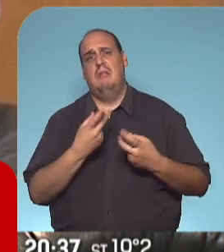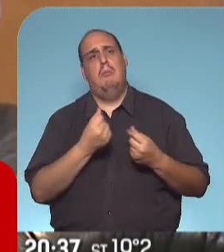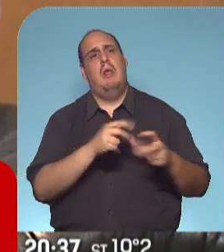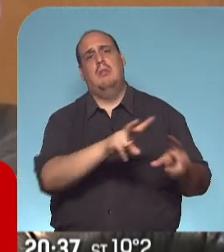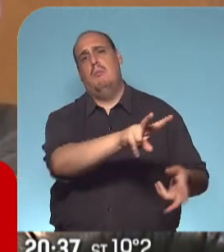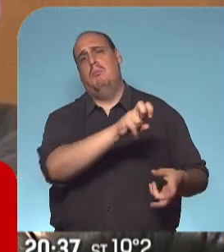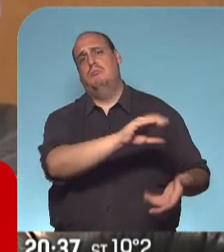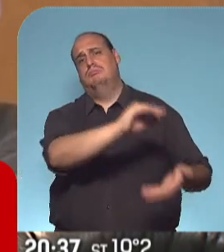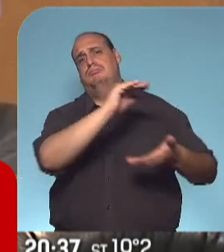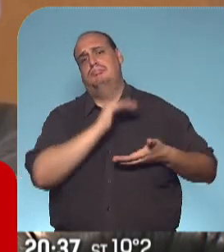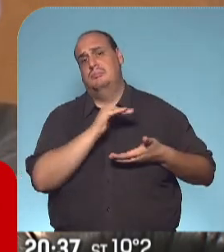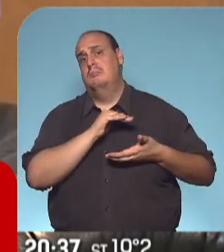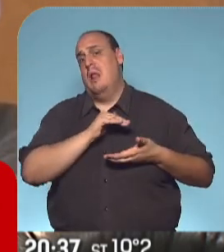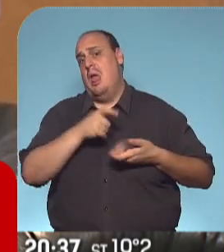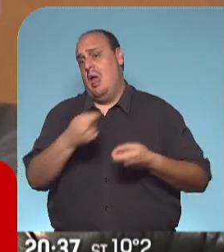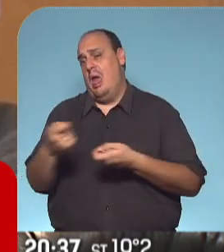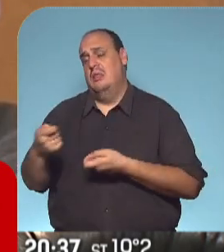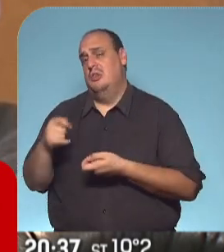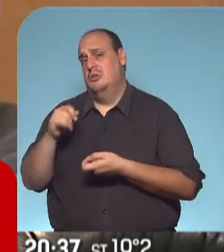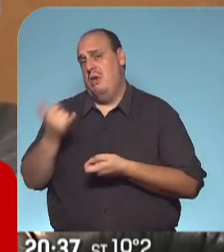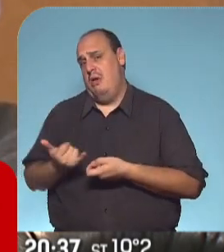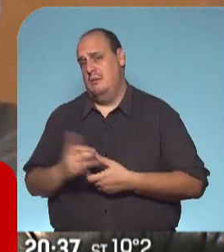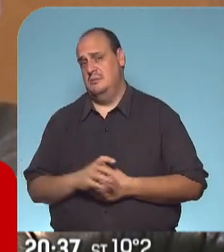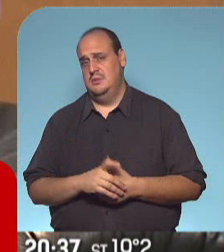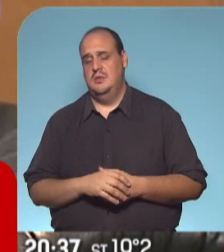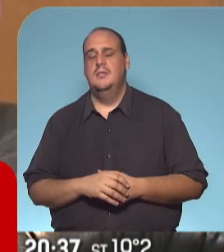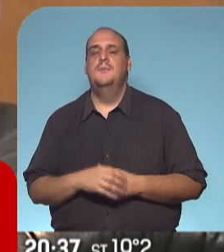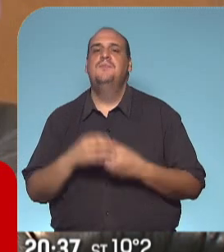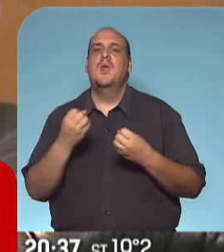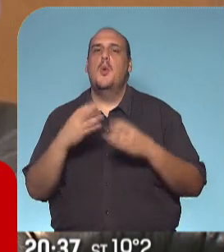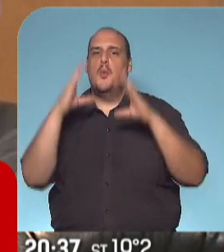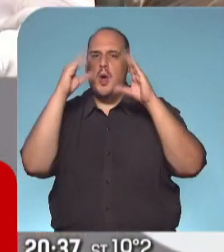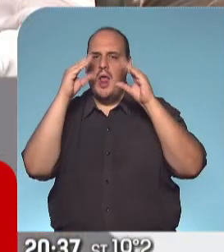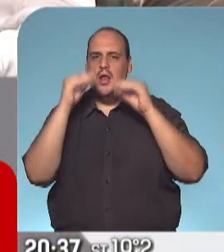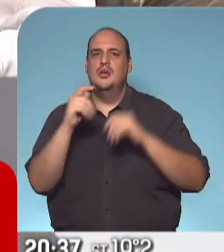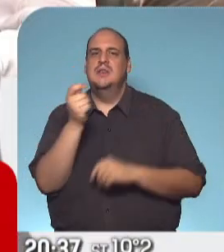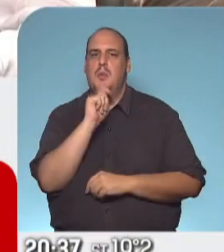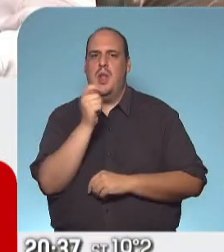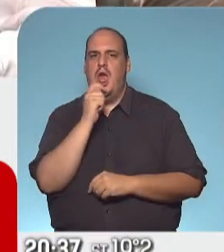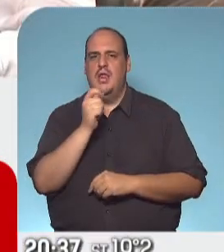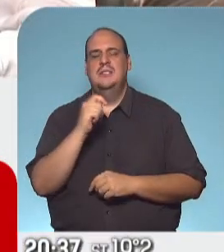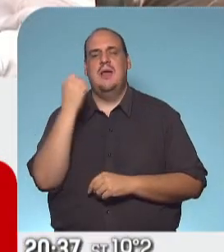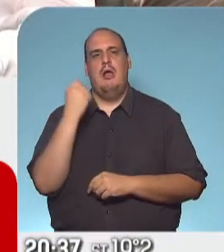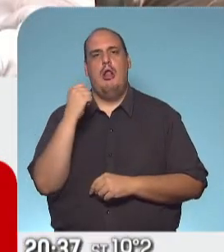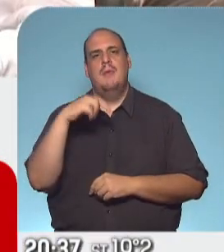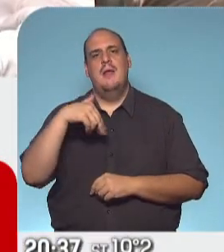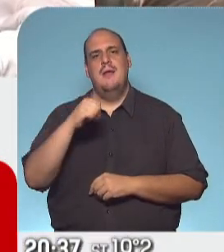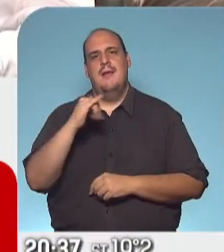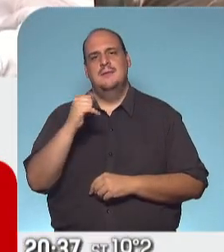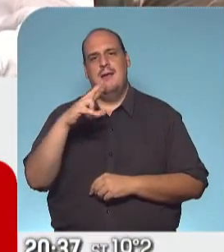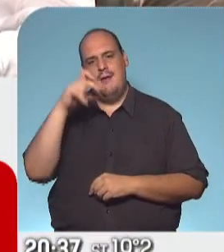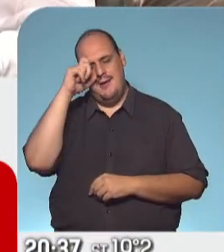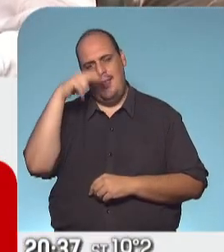financiamientos para medidas que son esenciales. Buenas noches, ministro. Nazarena Lomagno la saluda. Muchísimas gracias por esta